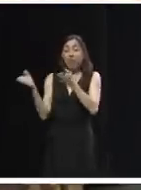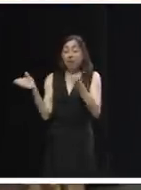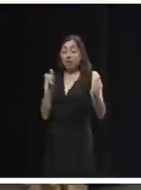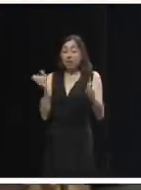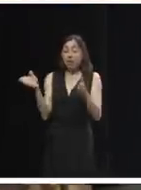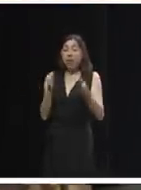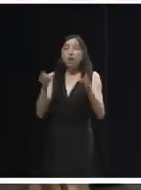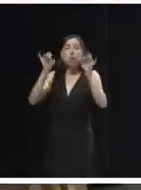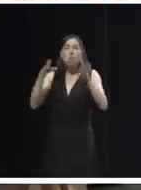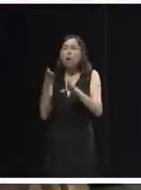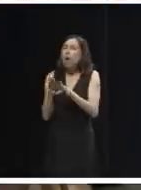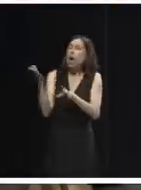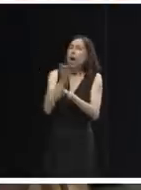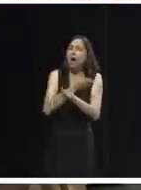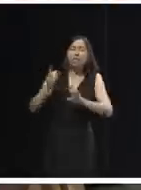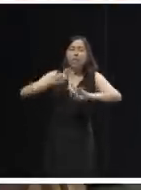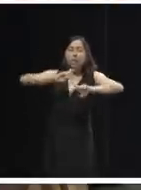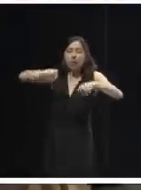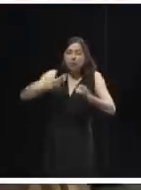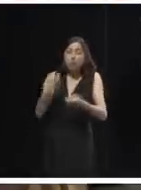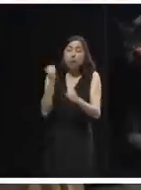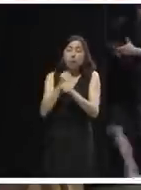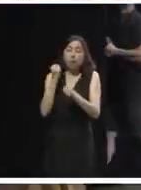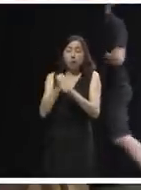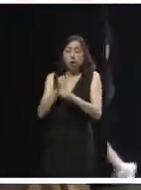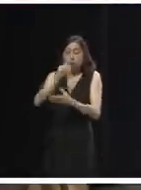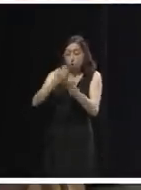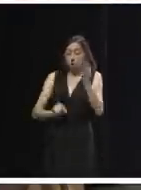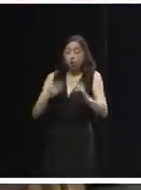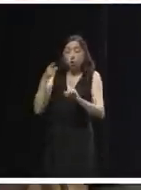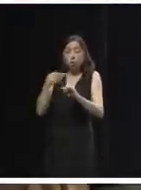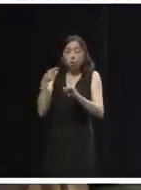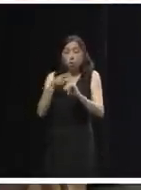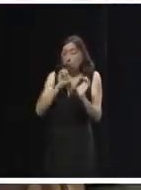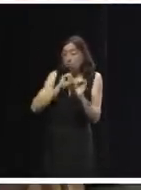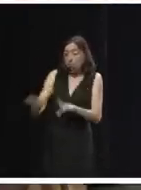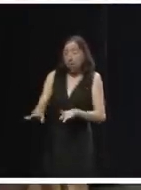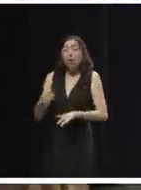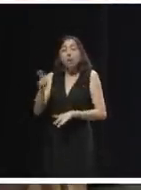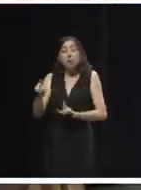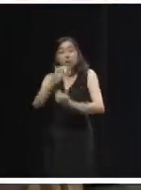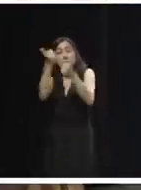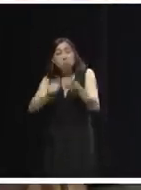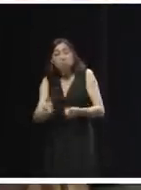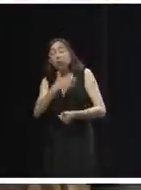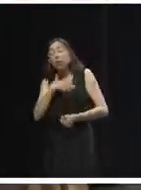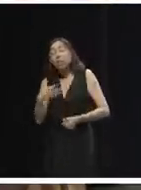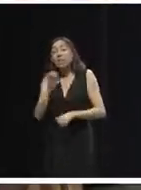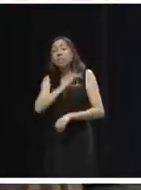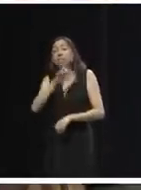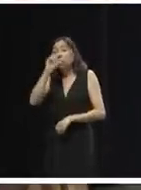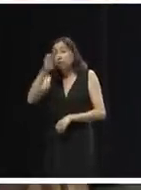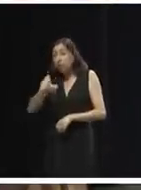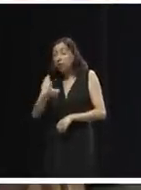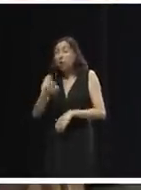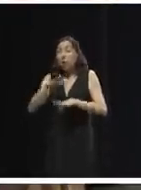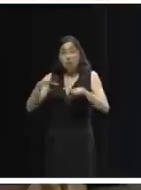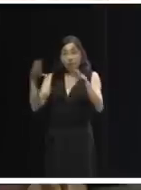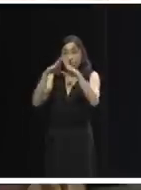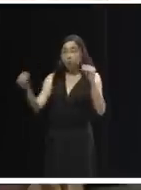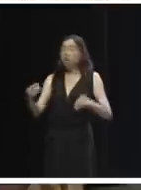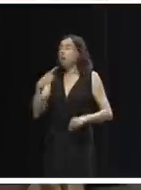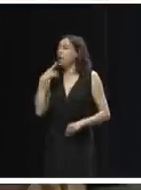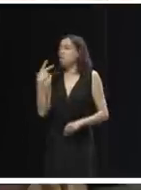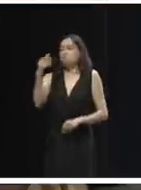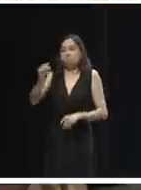laboral con contratos de usar y tirar? ¿Este es el modelo que quiere el señor Feijóo para Andalucía? Ya le digo yo que no. Y